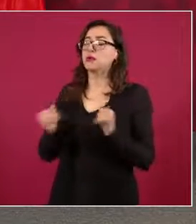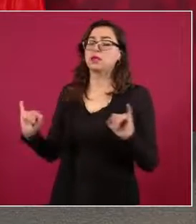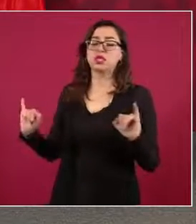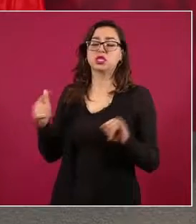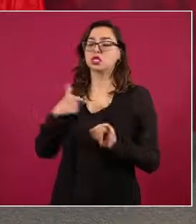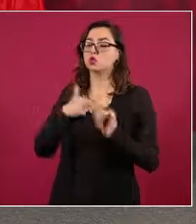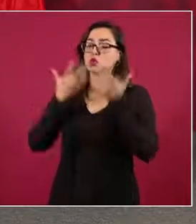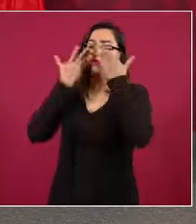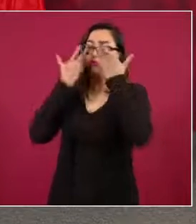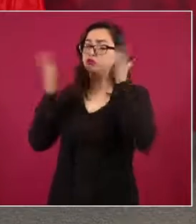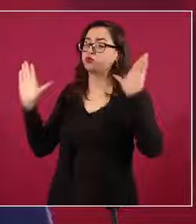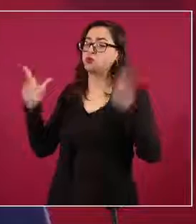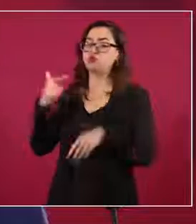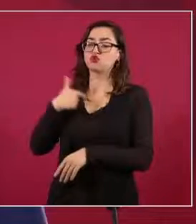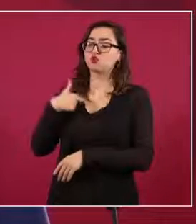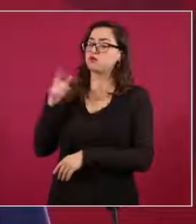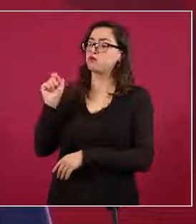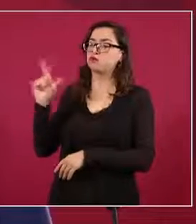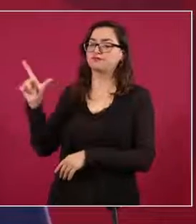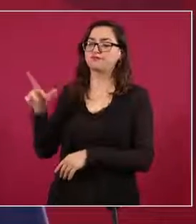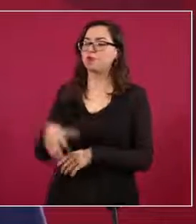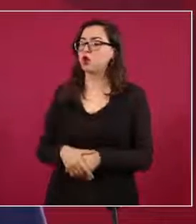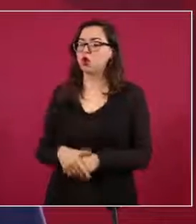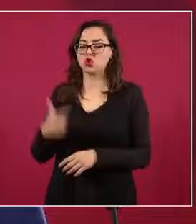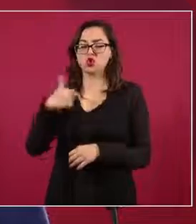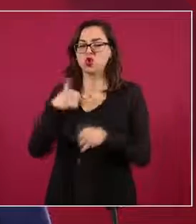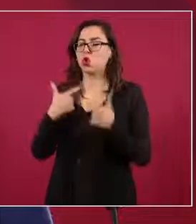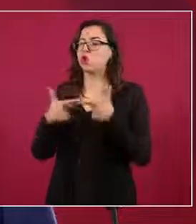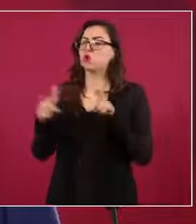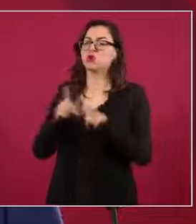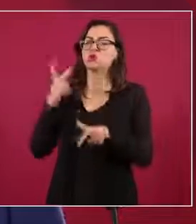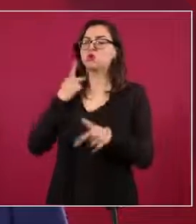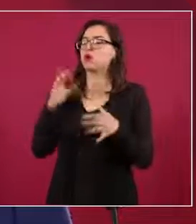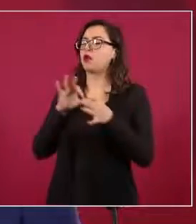soy objetivo, yo soy profesional, yo no tengo partido.